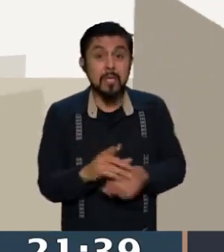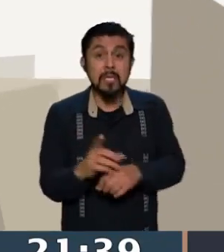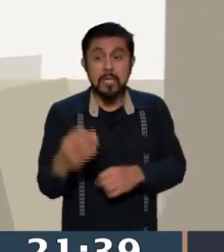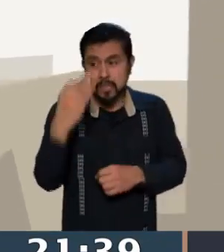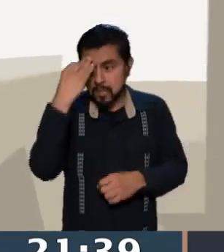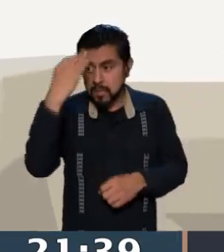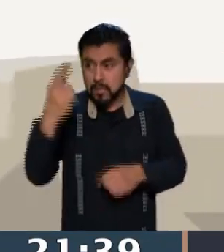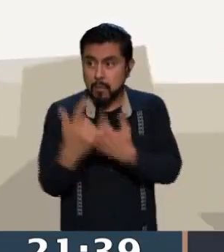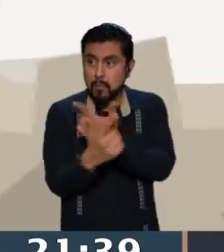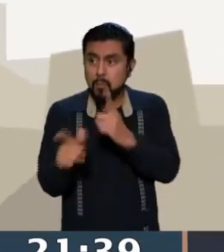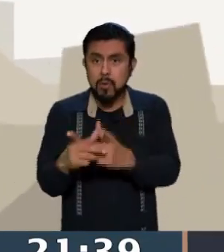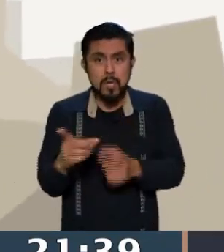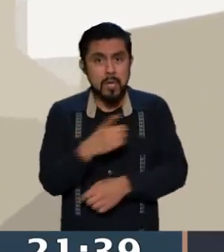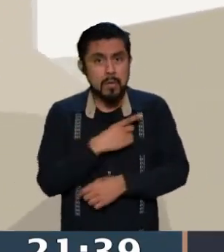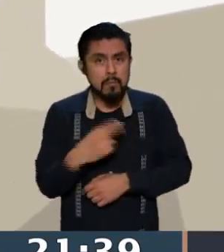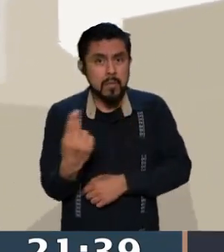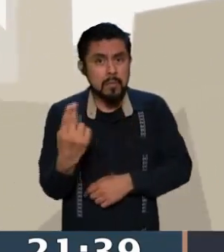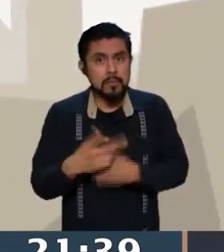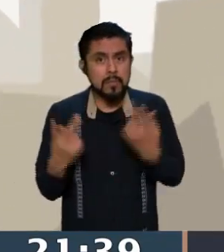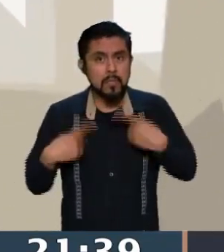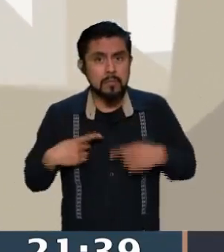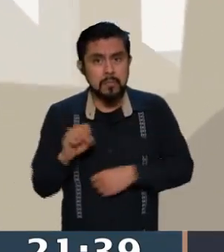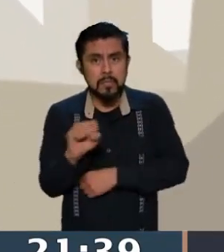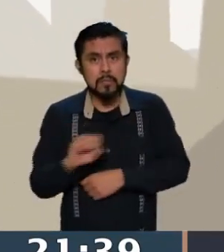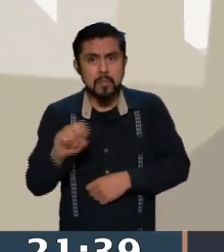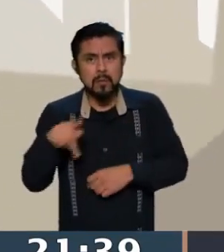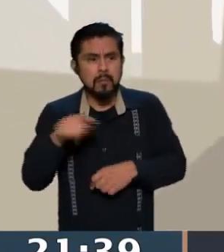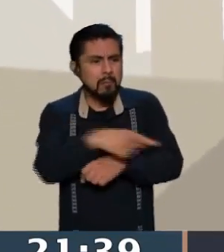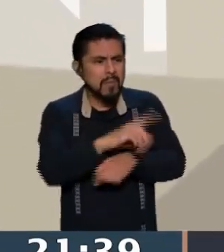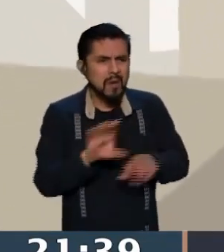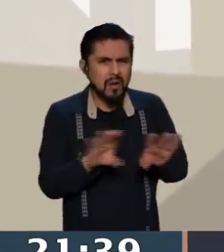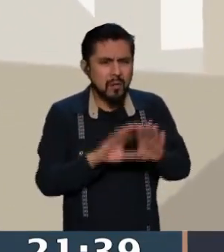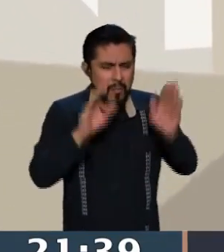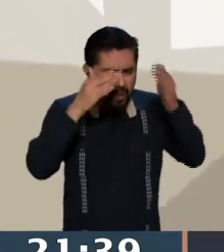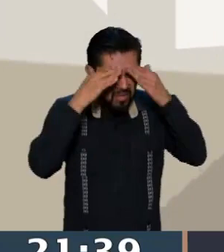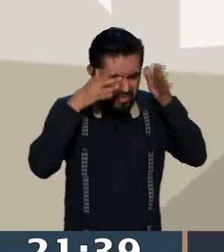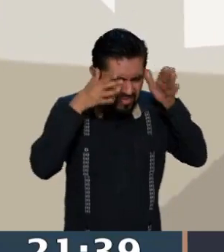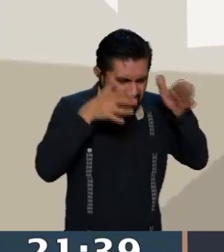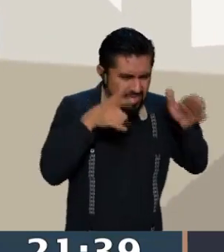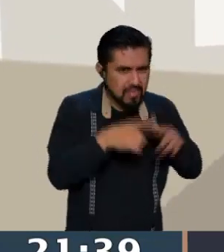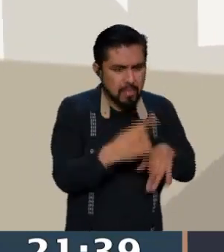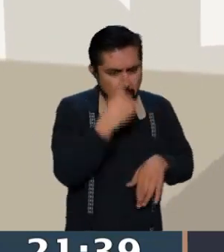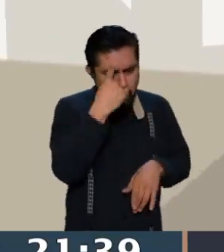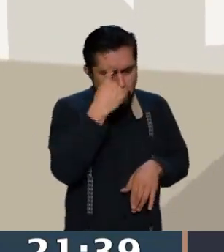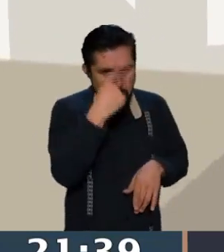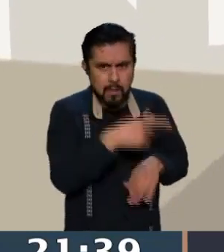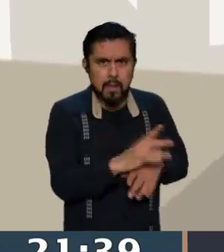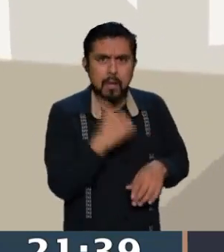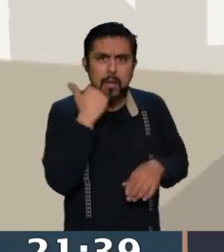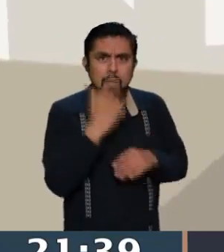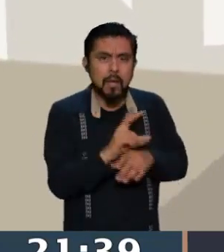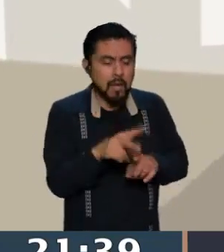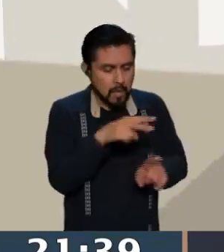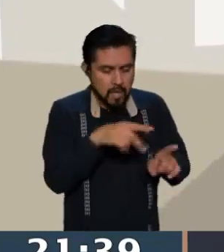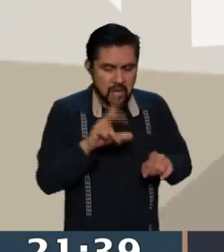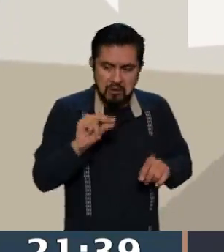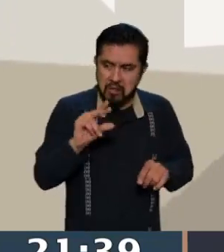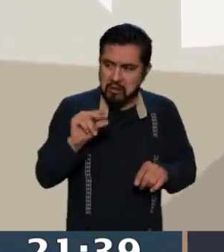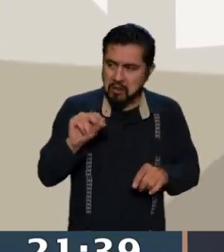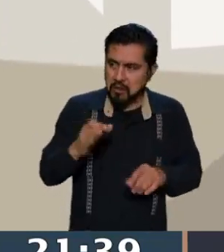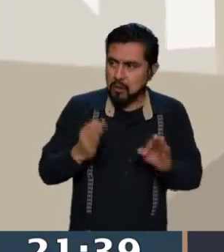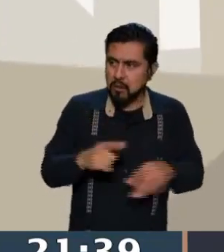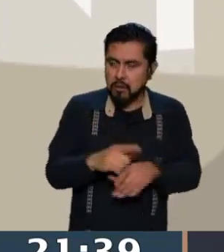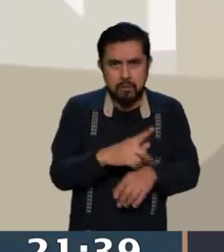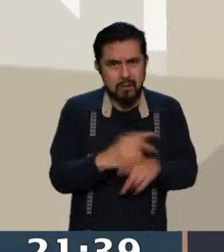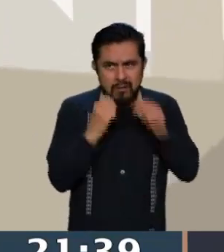tampoco alcanzan a ver, o sea, tienen esta mentalidad tan cerrada que no alcanzan a ver una cuestión más panorámica. Y ahí sí te lo voy a decir como decimos